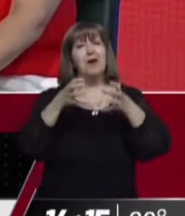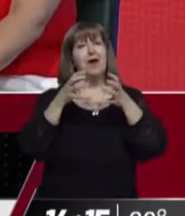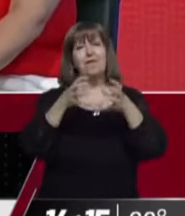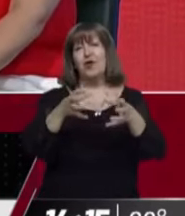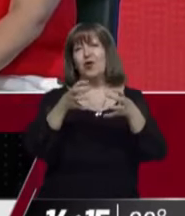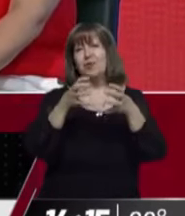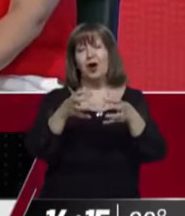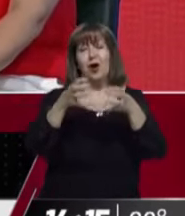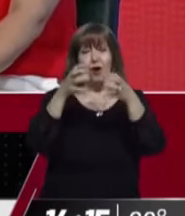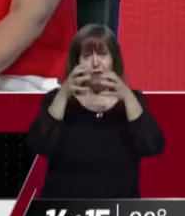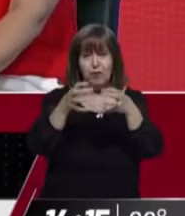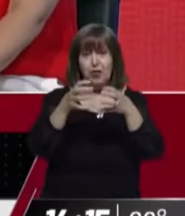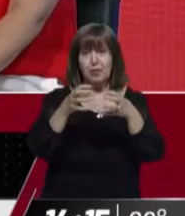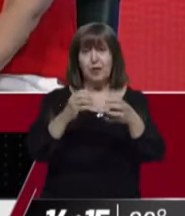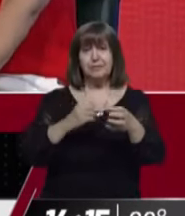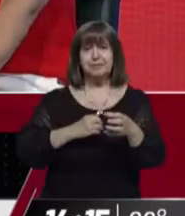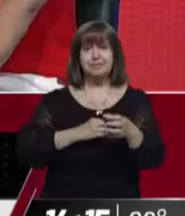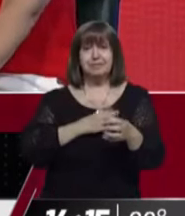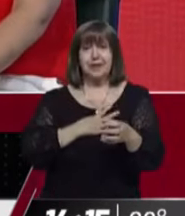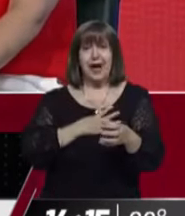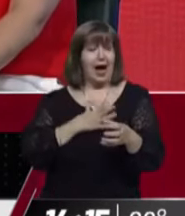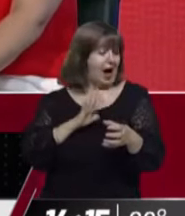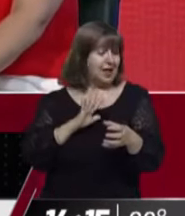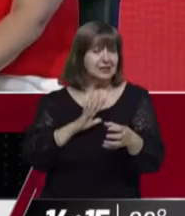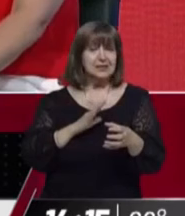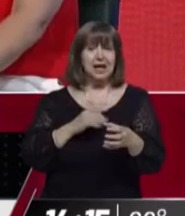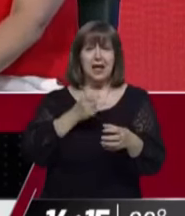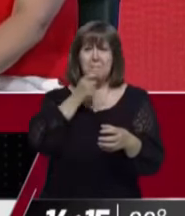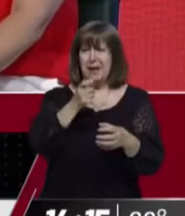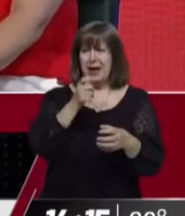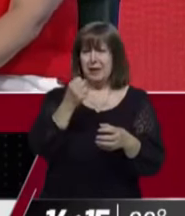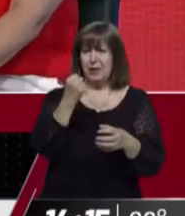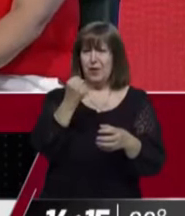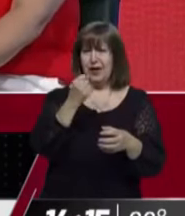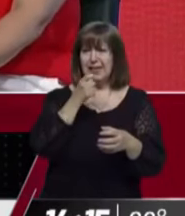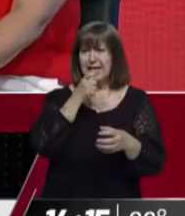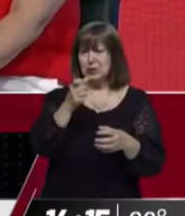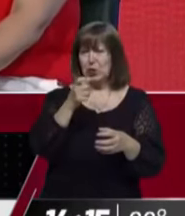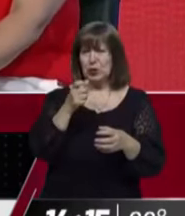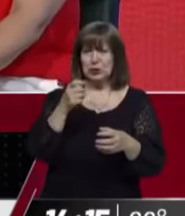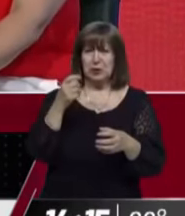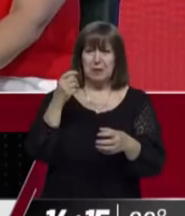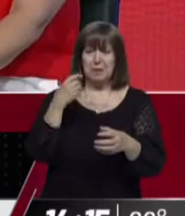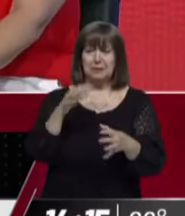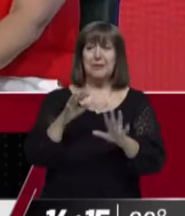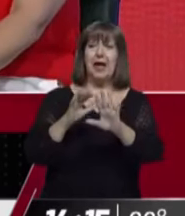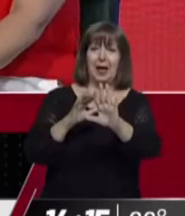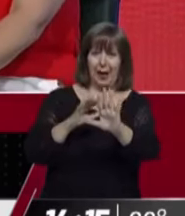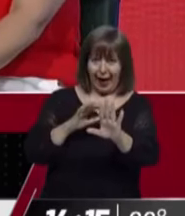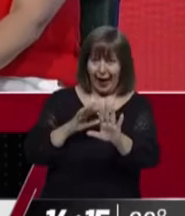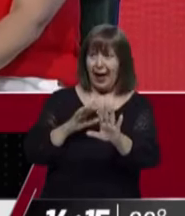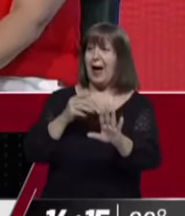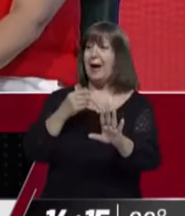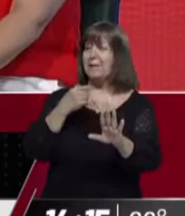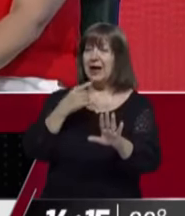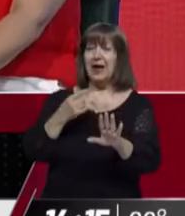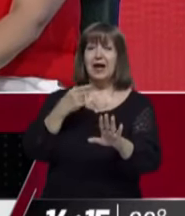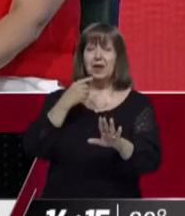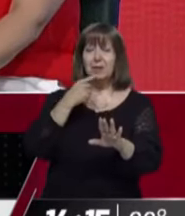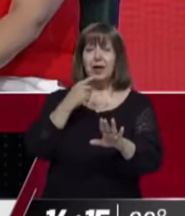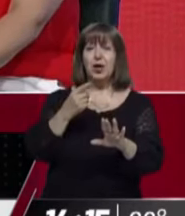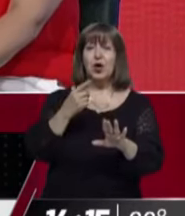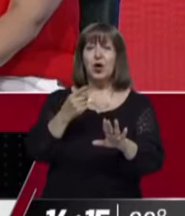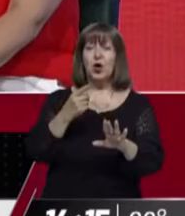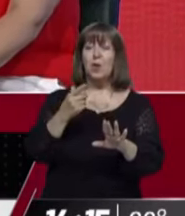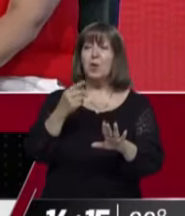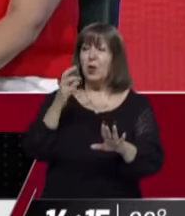sí. fútbol, sabemos cómo es ese ambiente, insultos y un montón de cosas más. Pero pará, yo creí que te insultaban más por